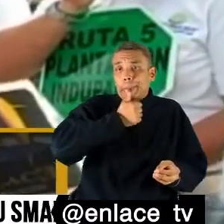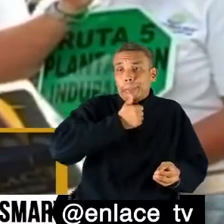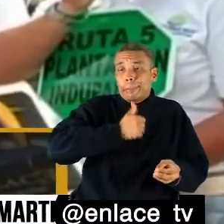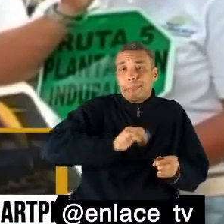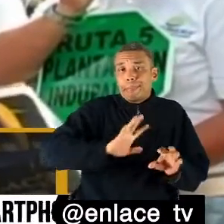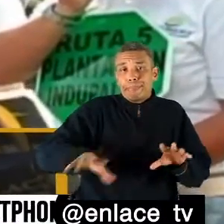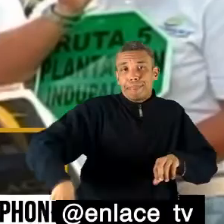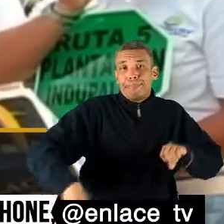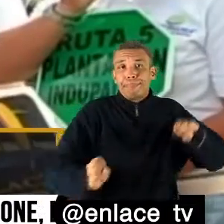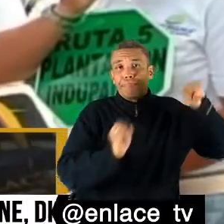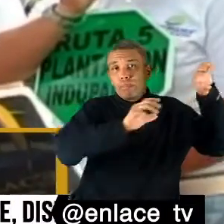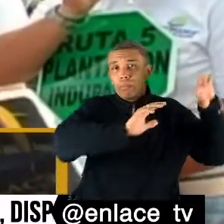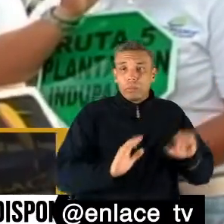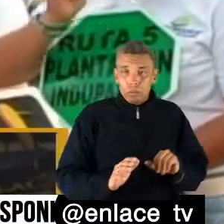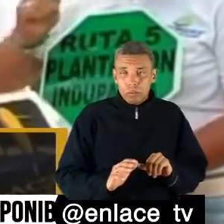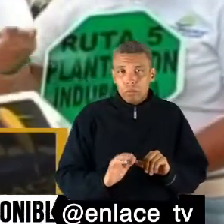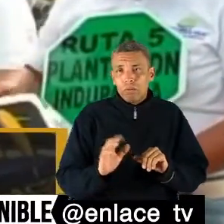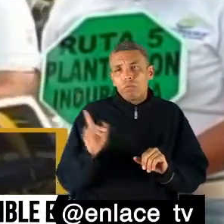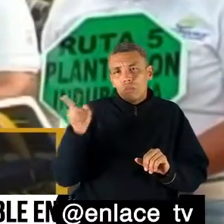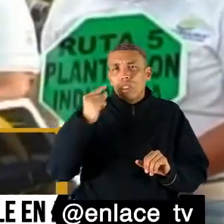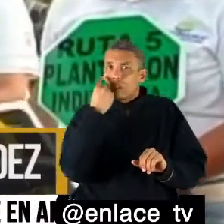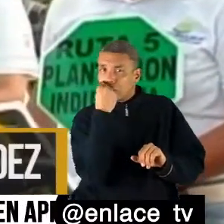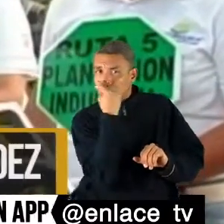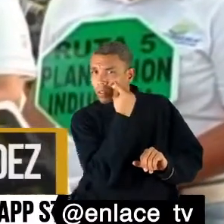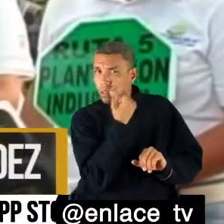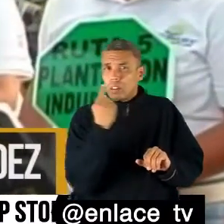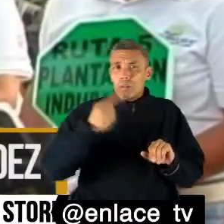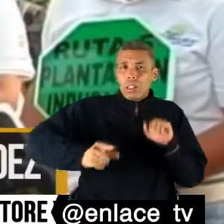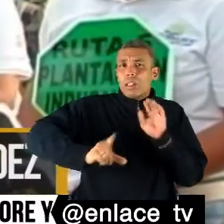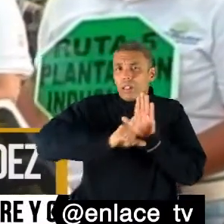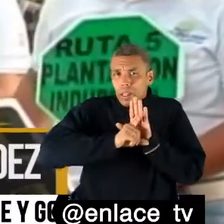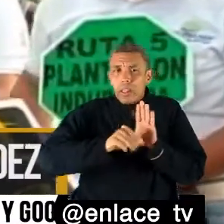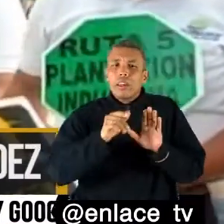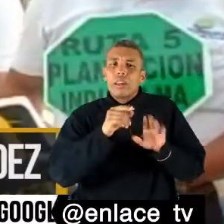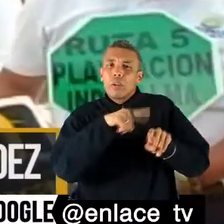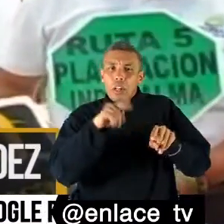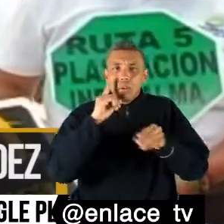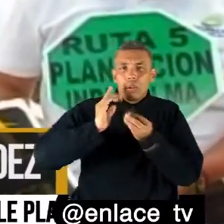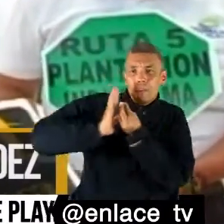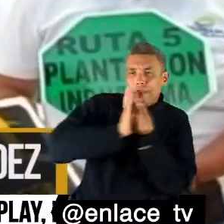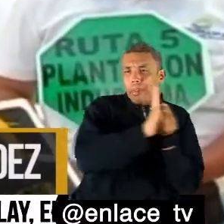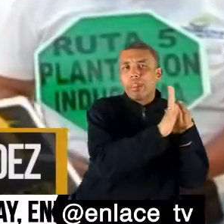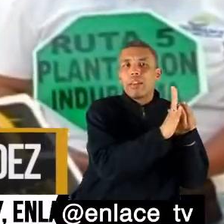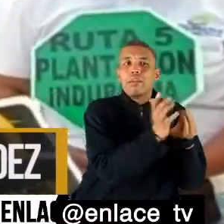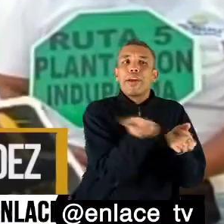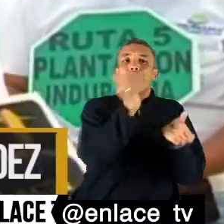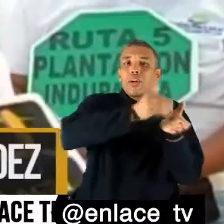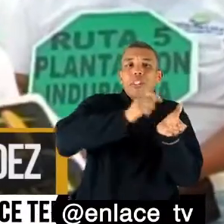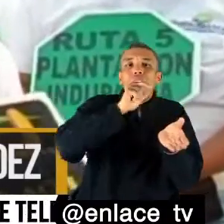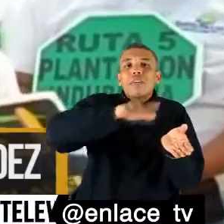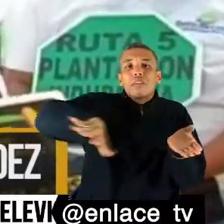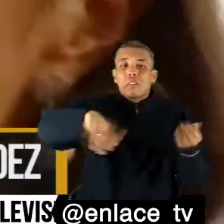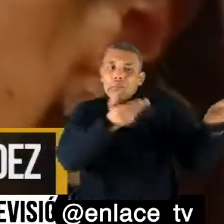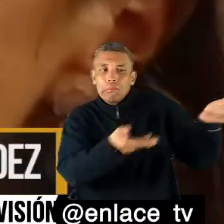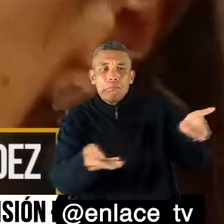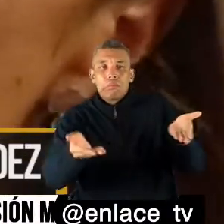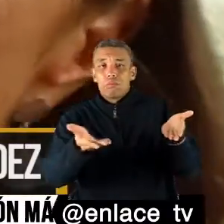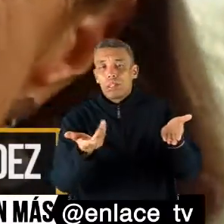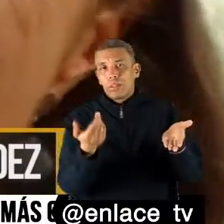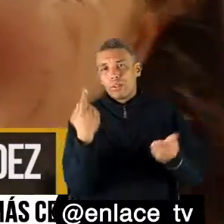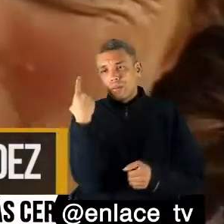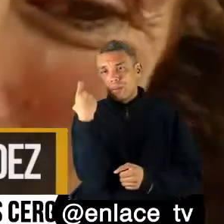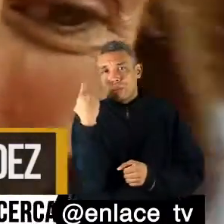me fastidie, la ley de víctimas está bien, la ley de restitución de tierras es necesaria, pero que no nos cuenten historias, es imposible sin seguridad. La